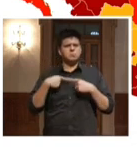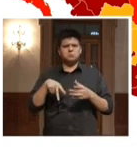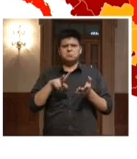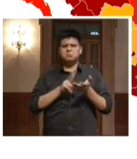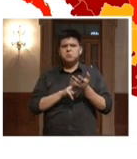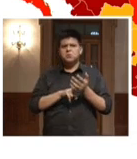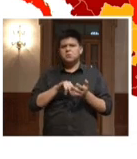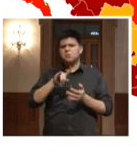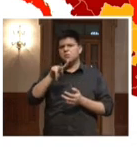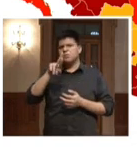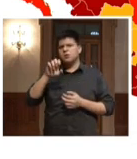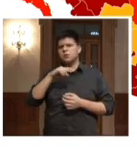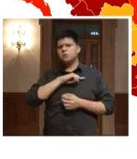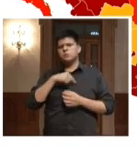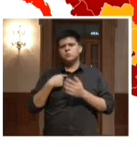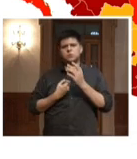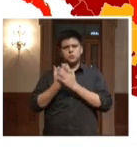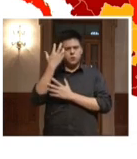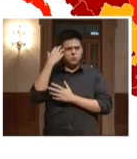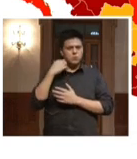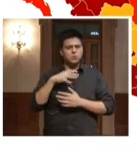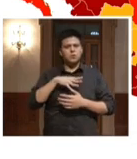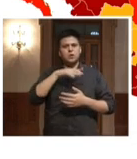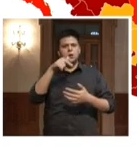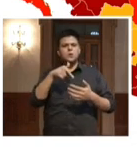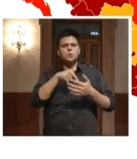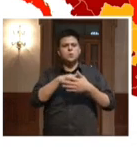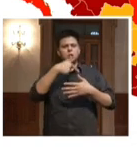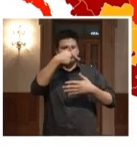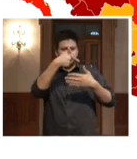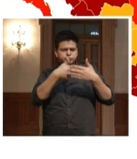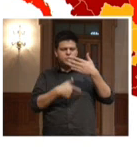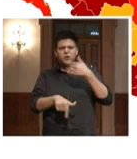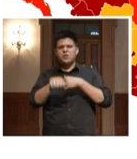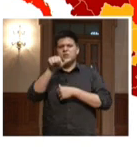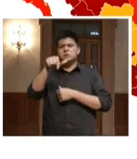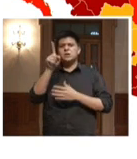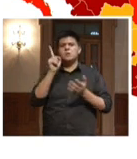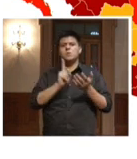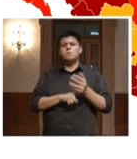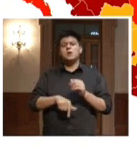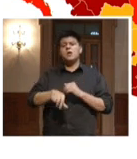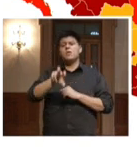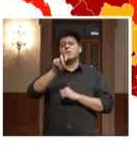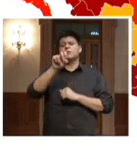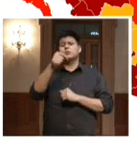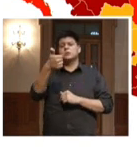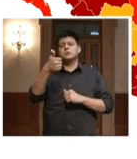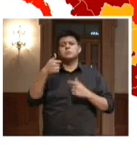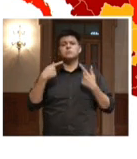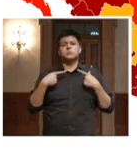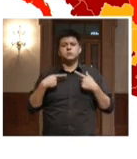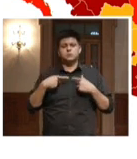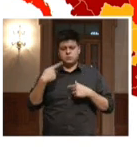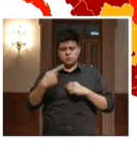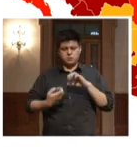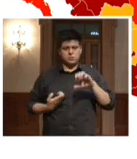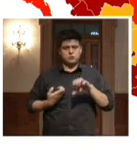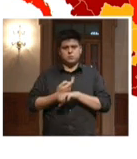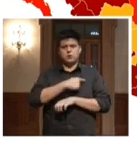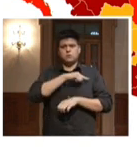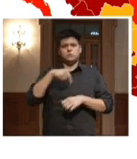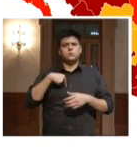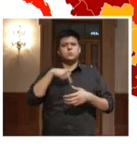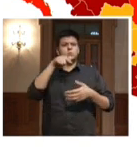el INDRE, Nuevo León está en el lugar 16 con 1036 casos y a nivel estatal estamos en el número 7